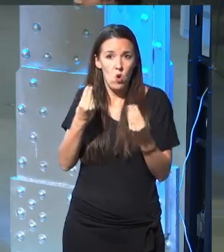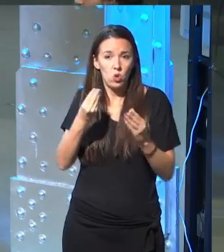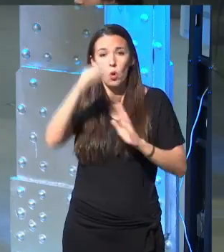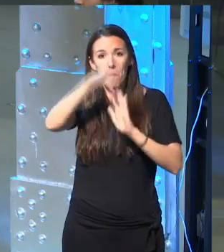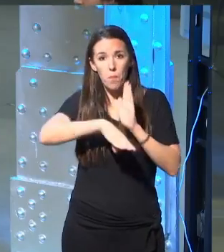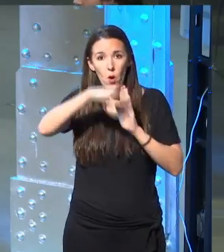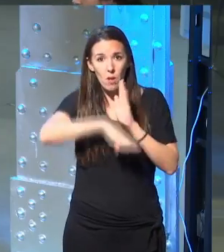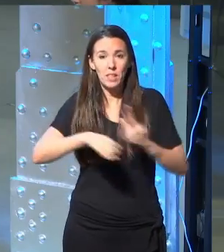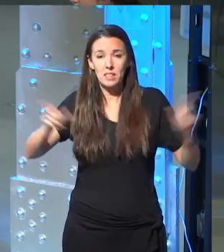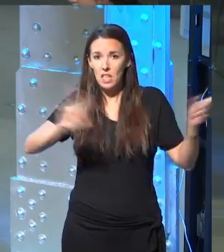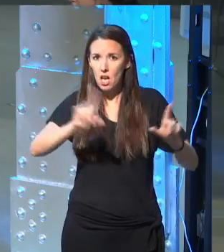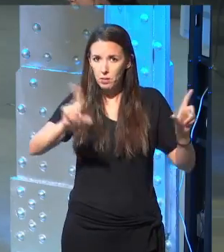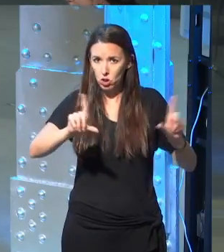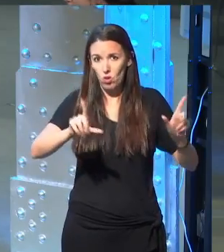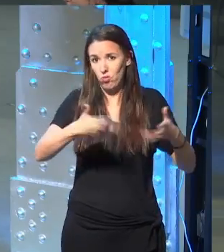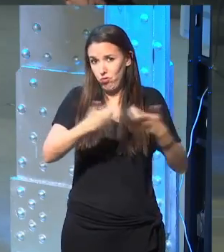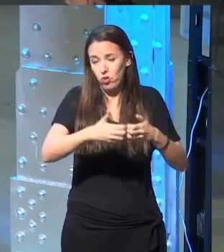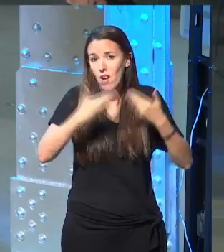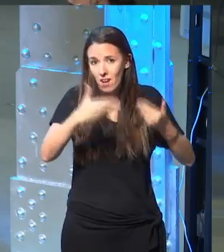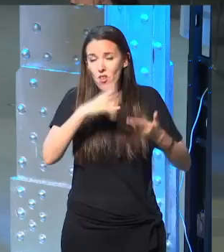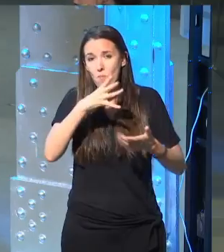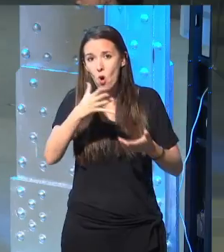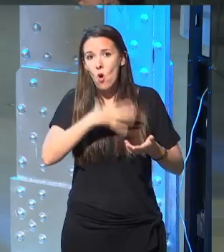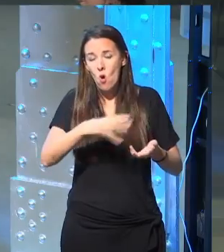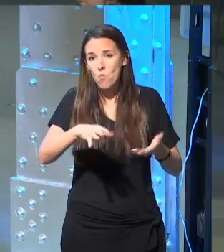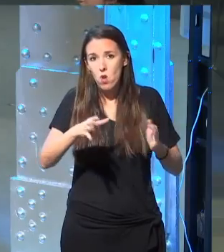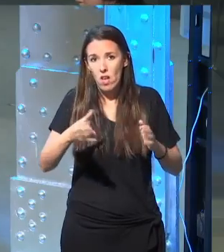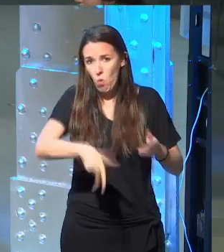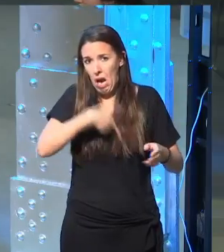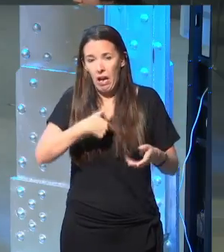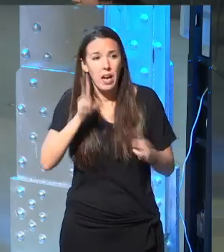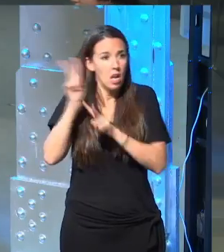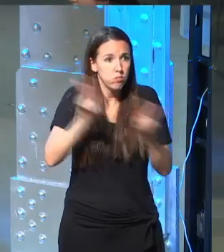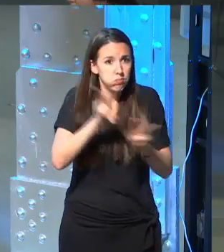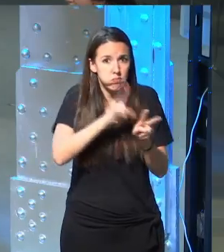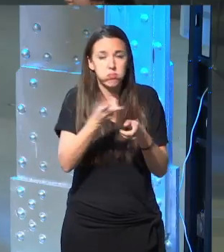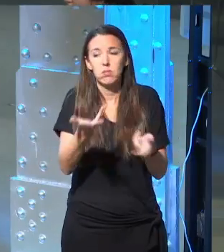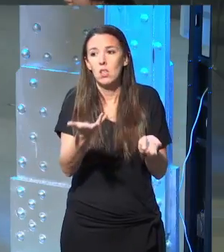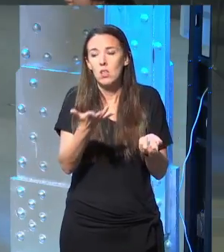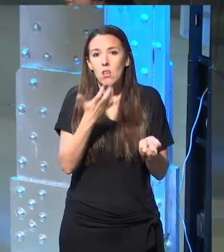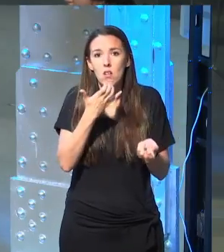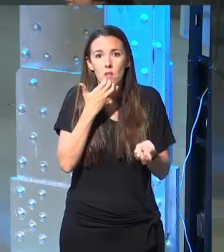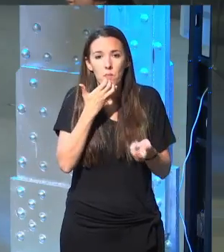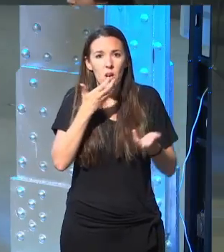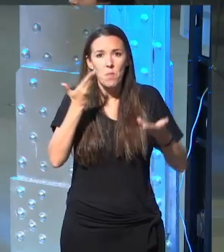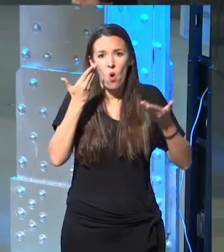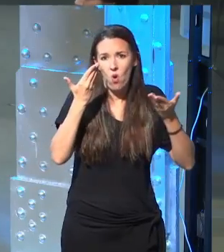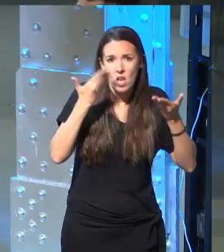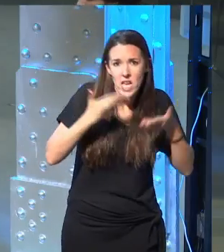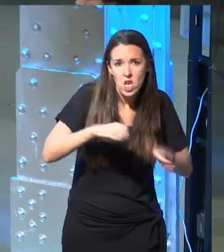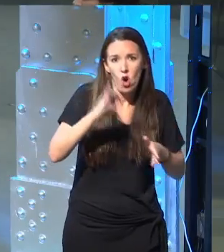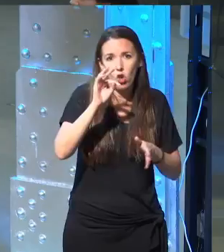de televisión que de hecho han funcionado precisamente porque se puede seguir de manera colectiva, ¿no? Pues el fenómeno de los hijos tróspidos,